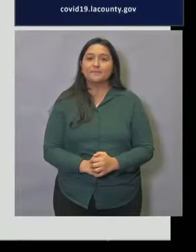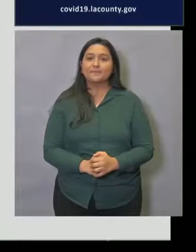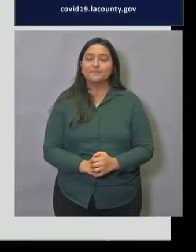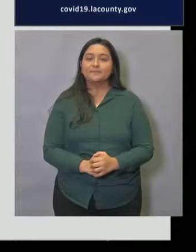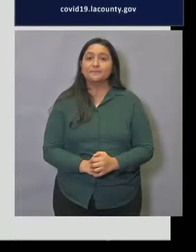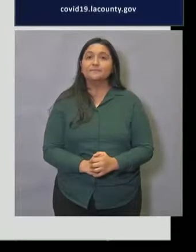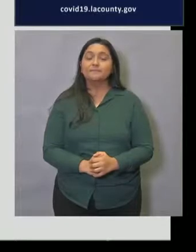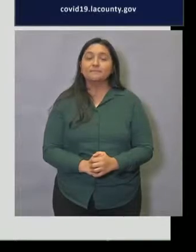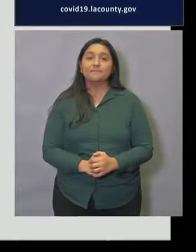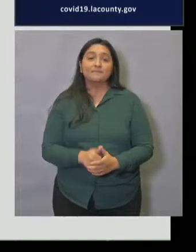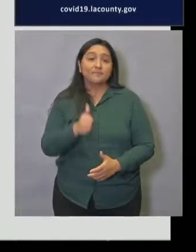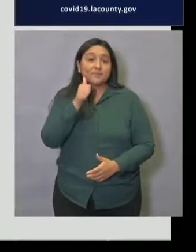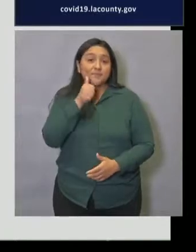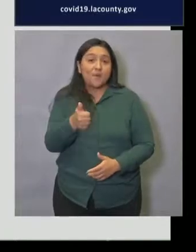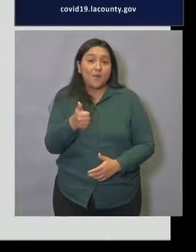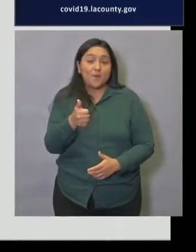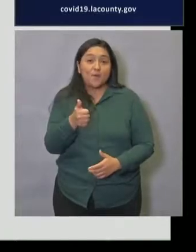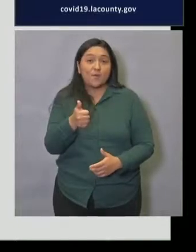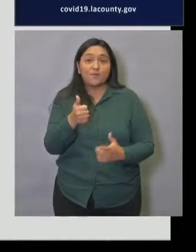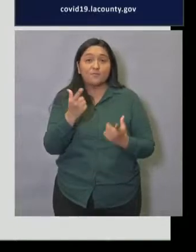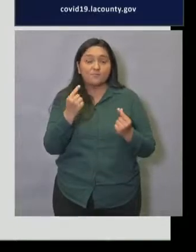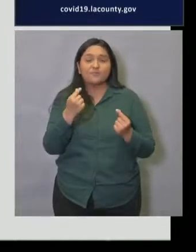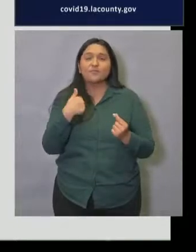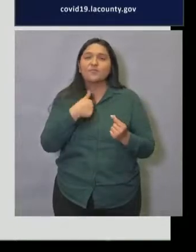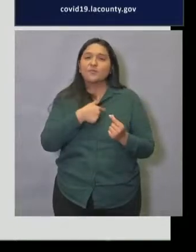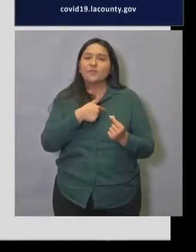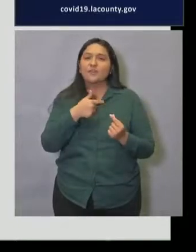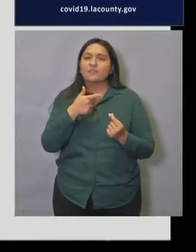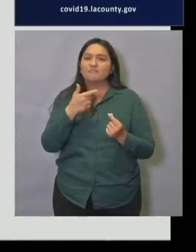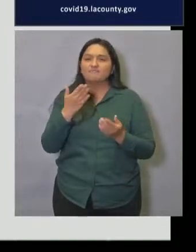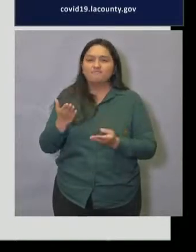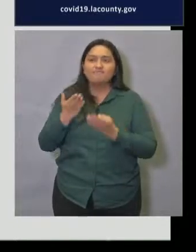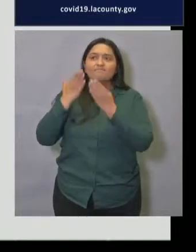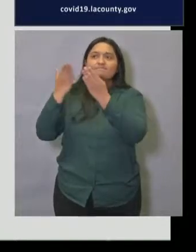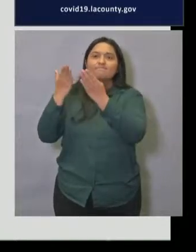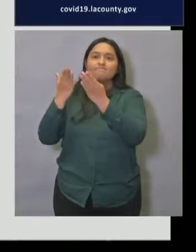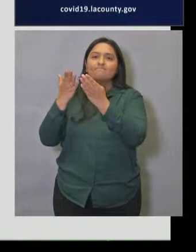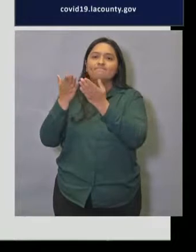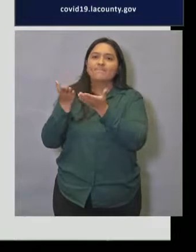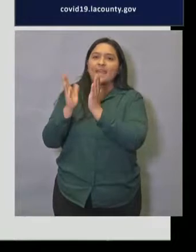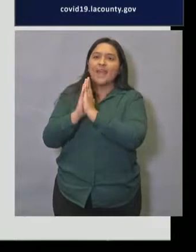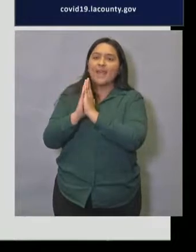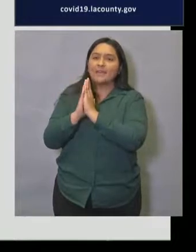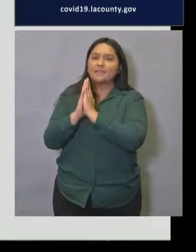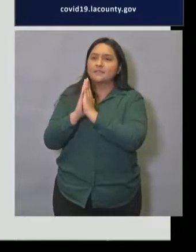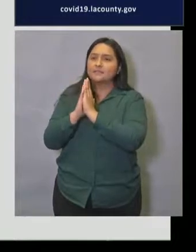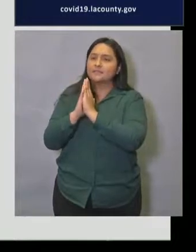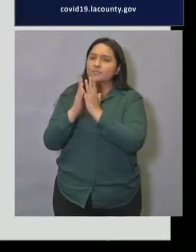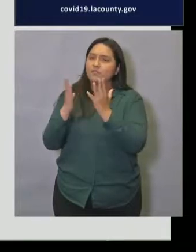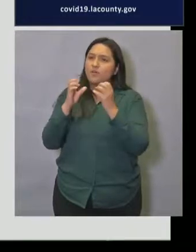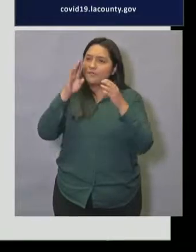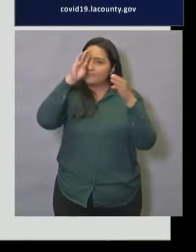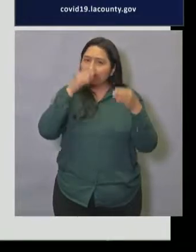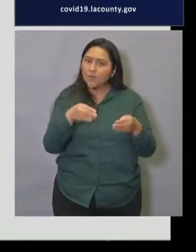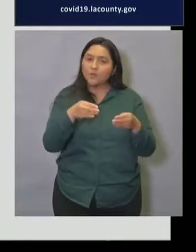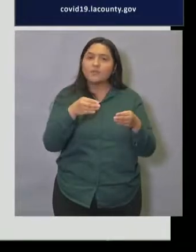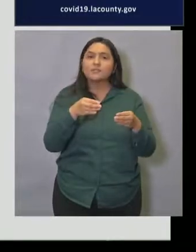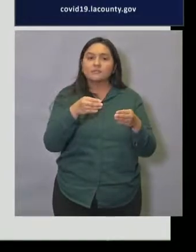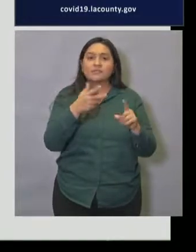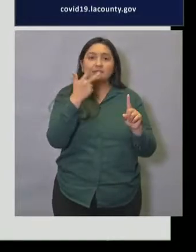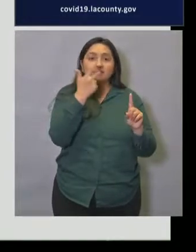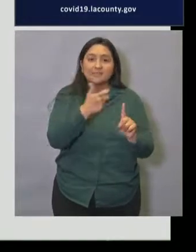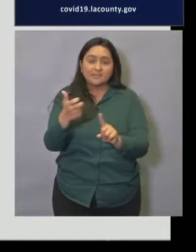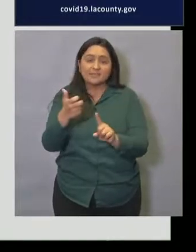Y mañana vamos a presentar una moción pidiendo más enfoque en nuestras distribuciones de